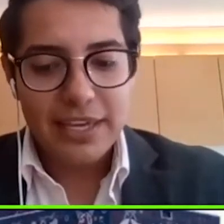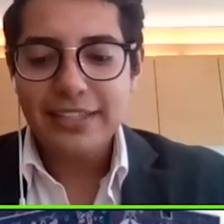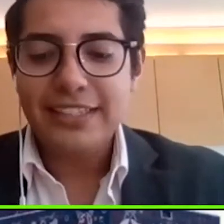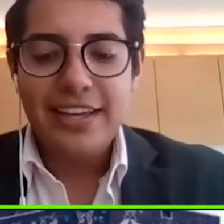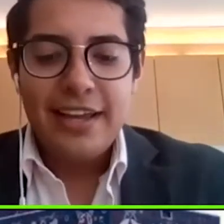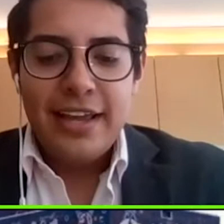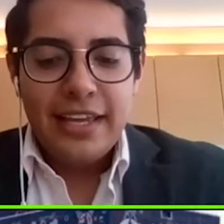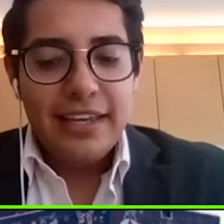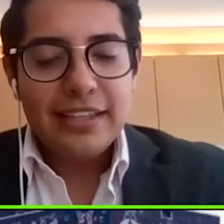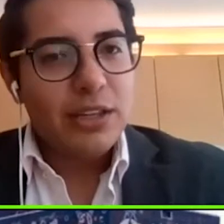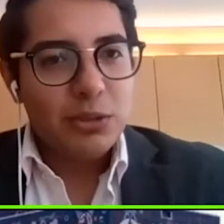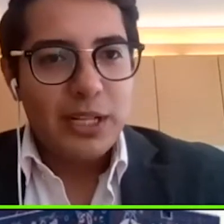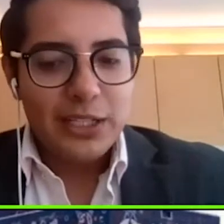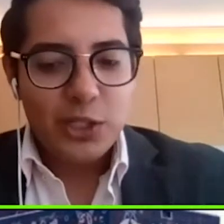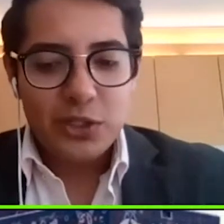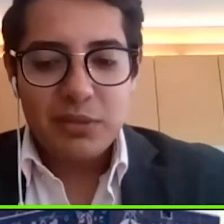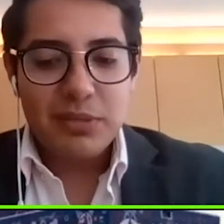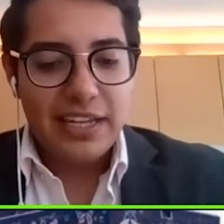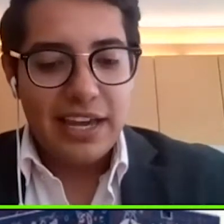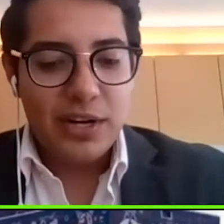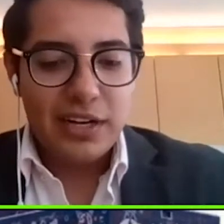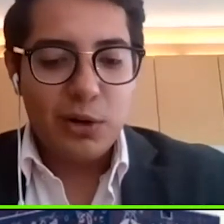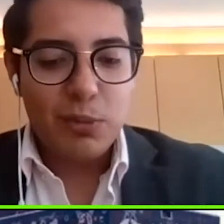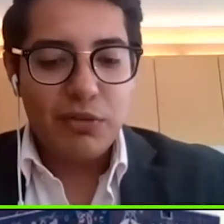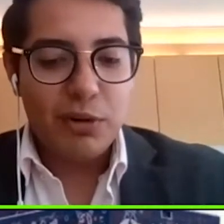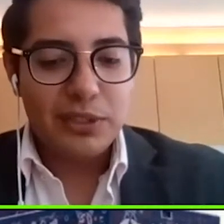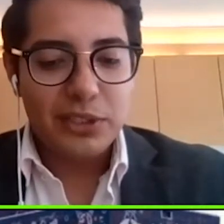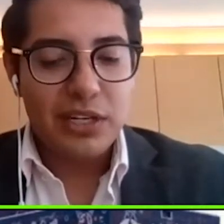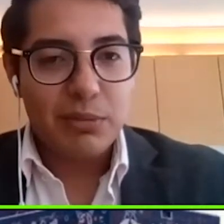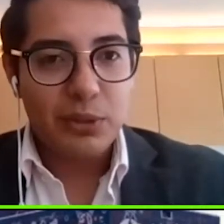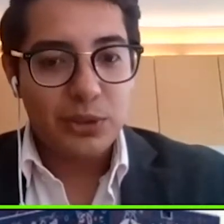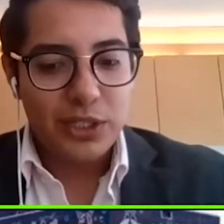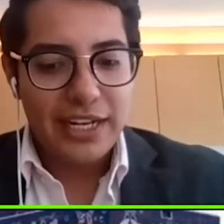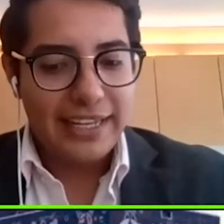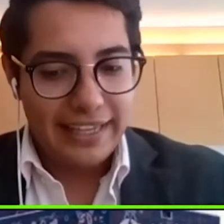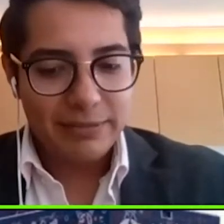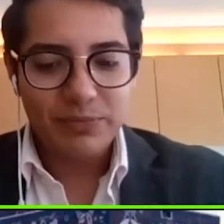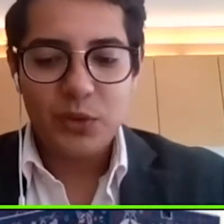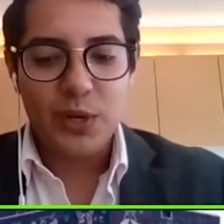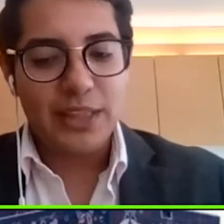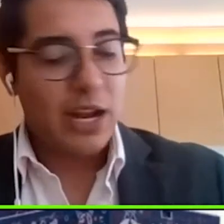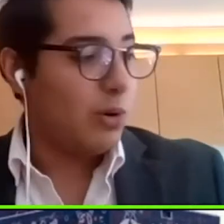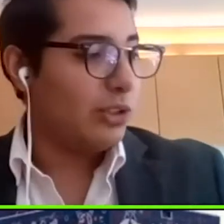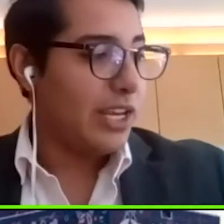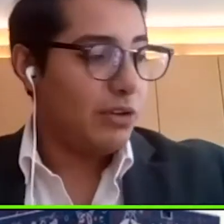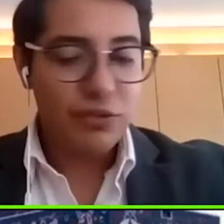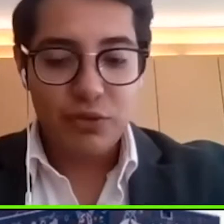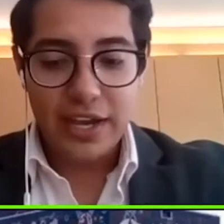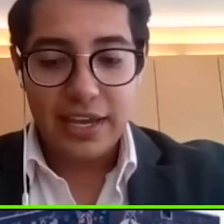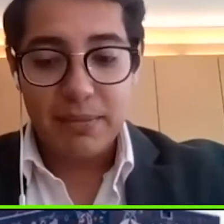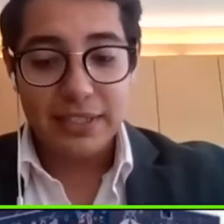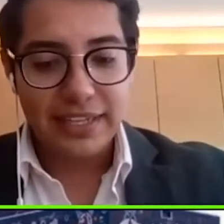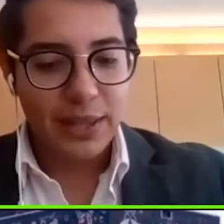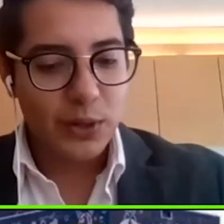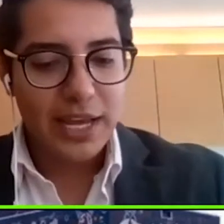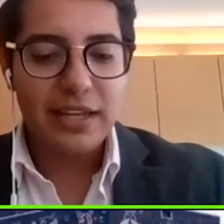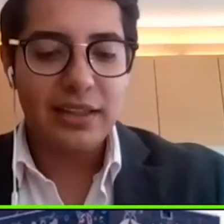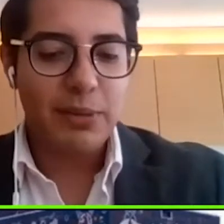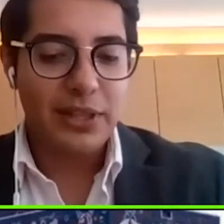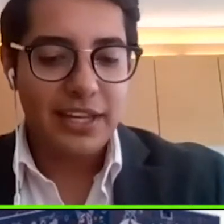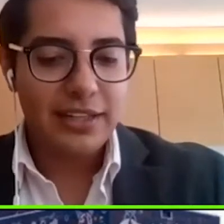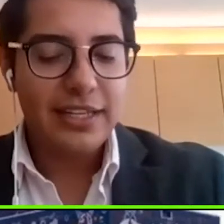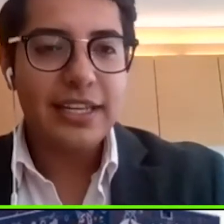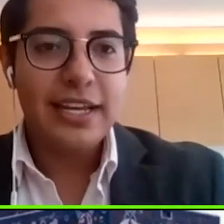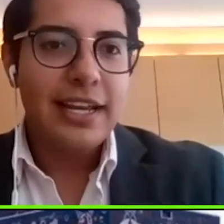Madrid, España. Y desde 2018 es investigadora en el Grupo de Información en Reproducción Elegida. Durante algunos años fue